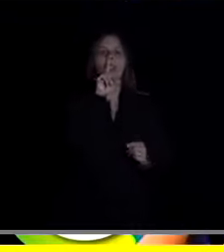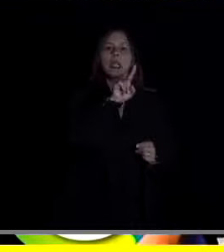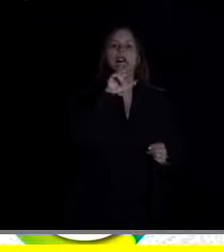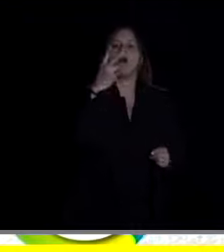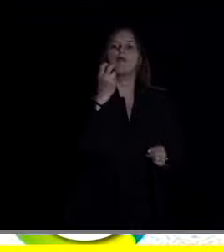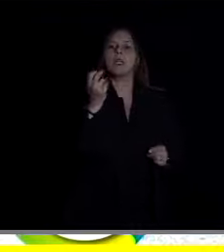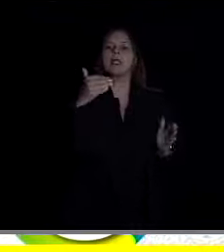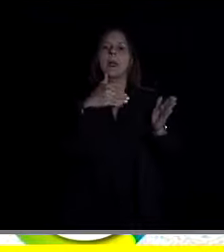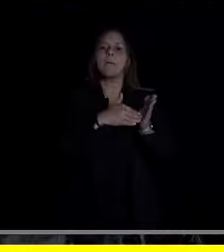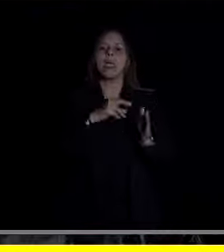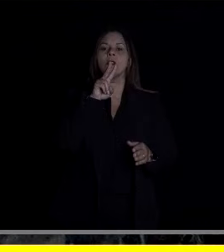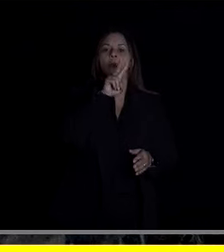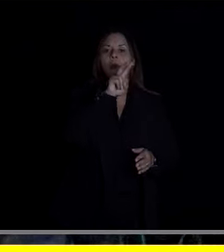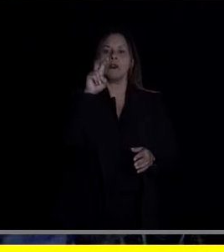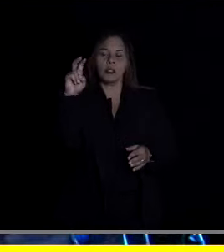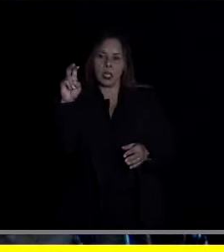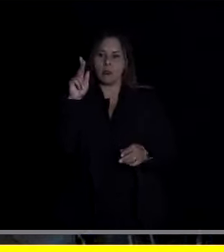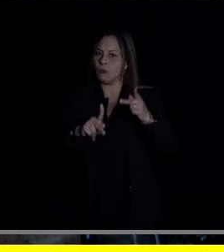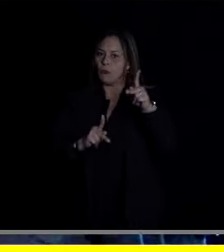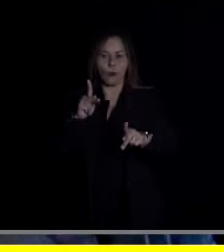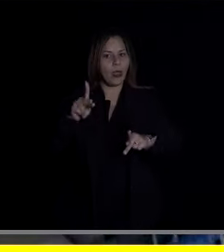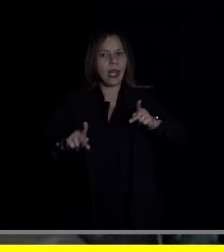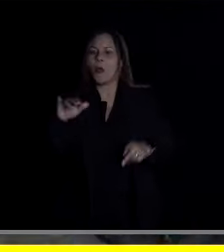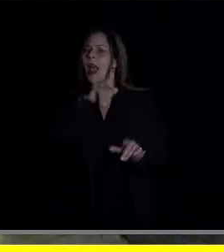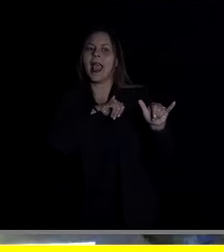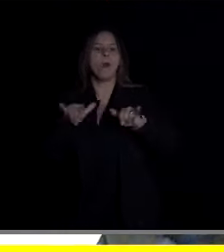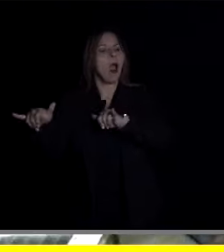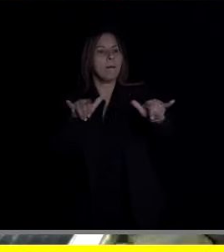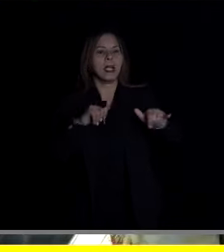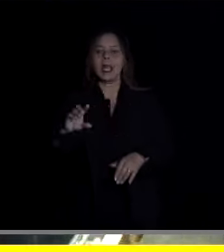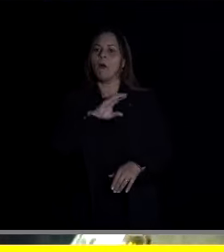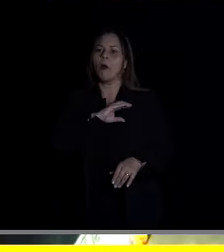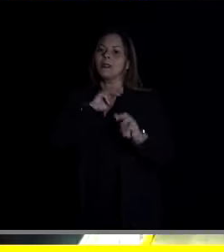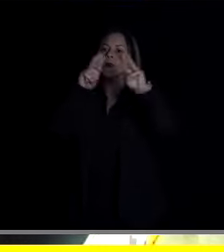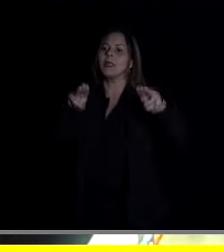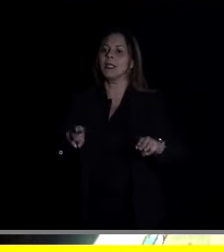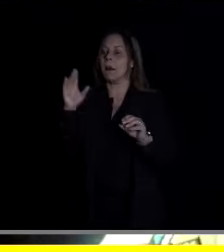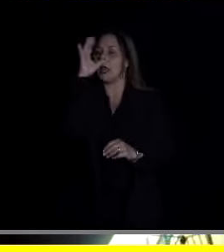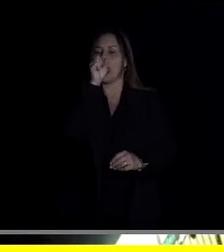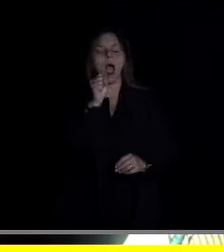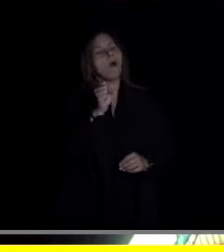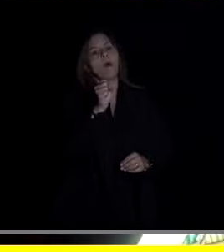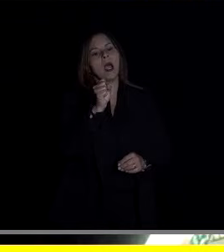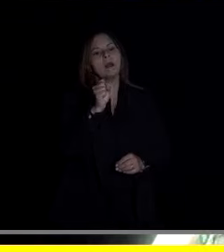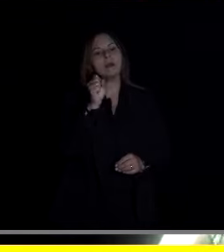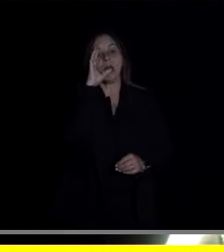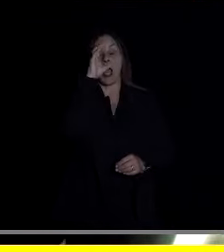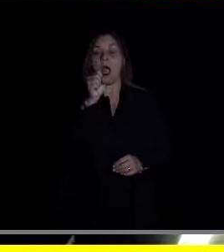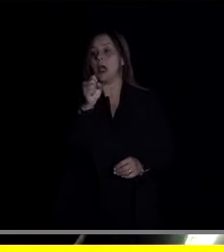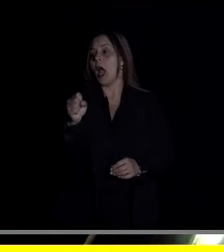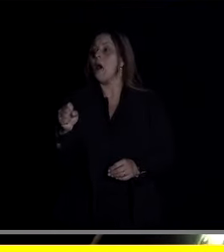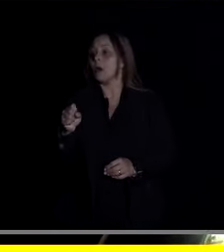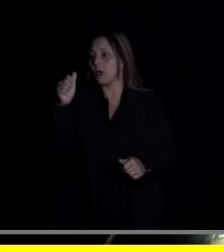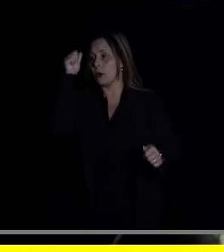113.200 ciudadanos. De igual manera, nuestra Policía Municipal de Caguas, y ahí tengo que reconocer